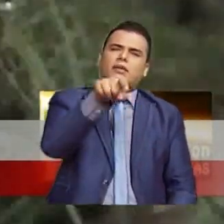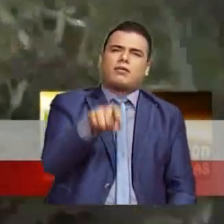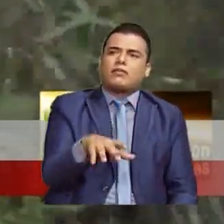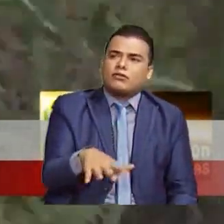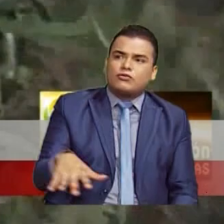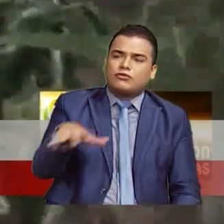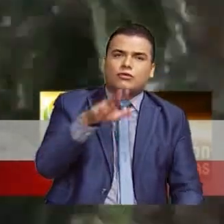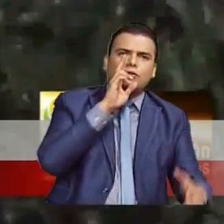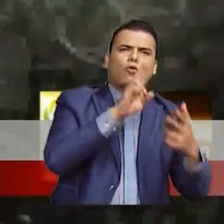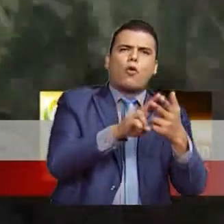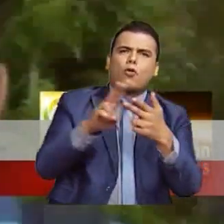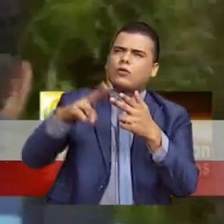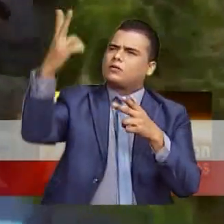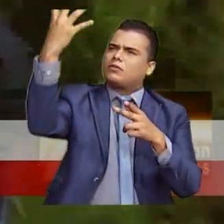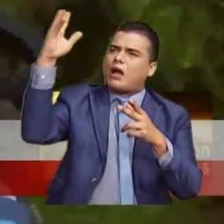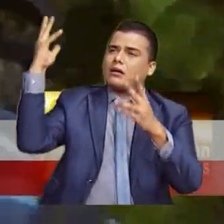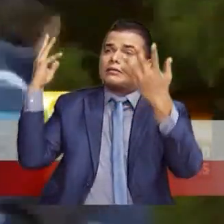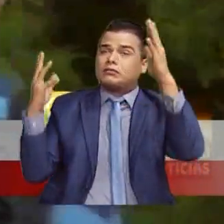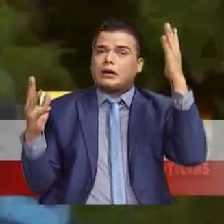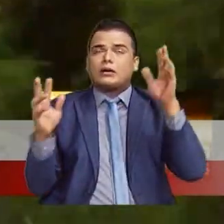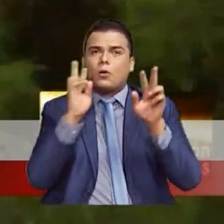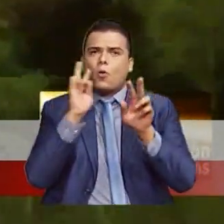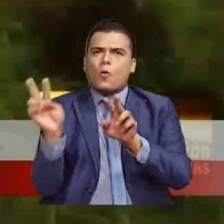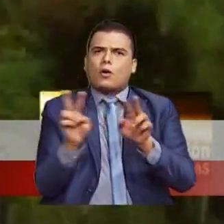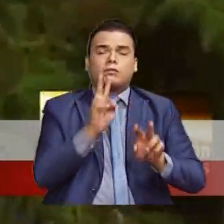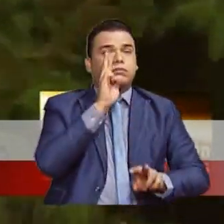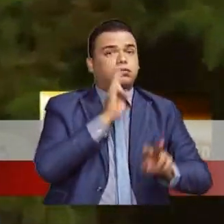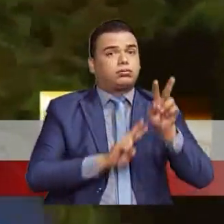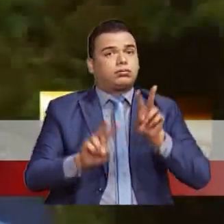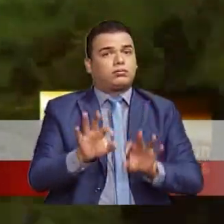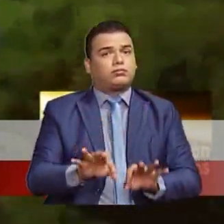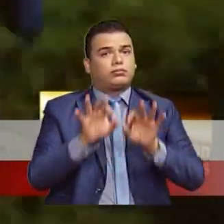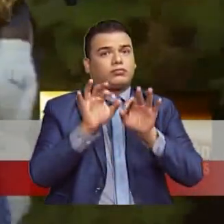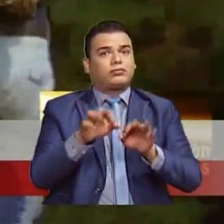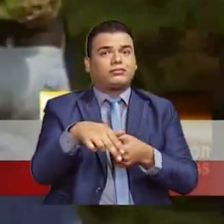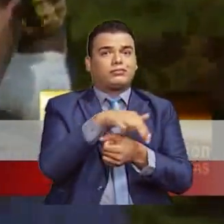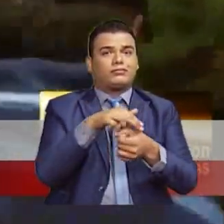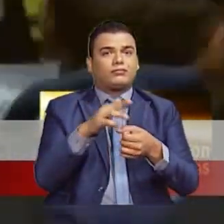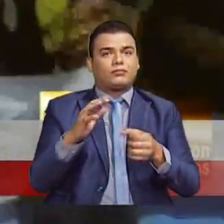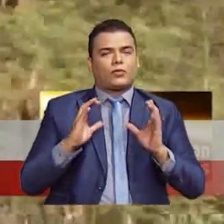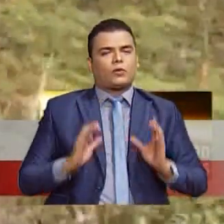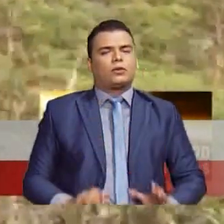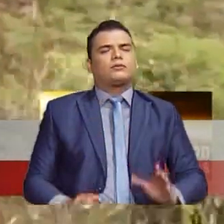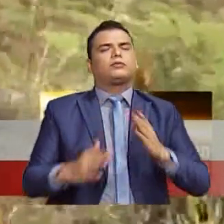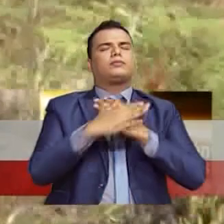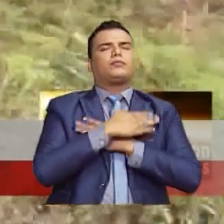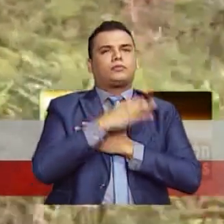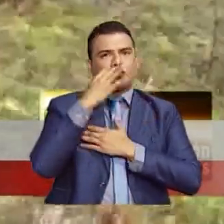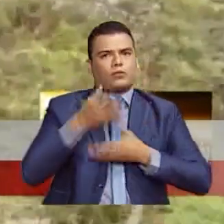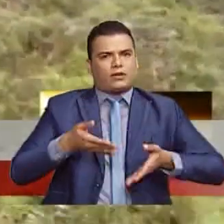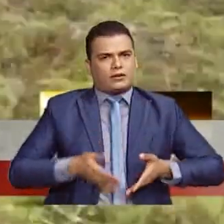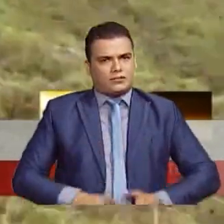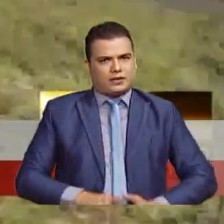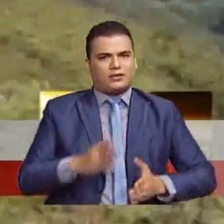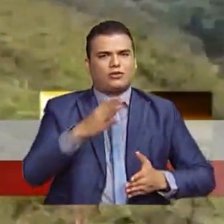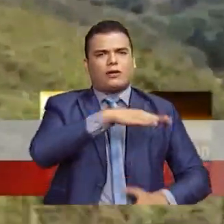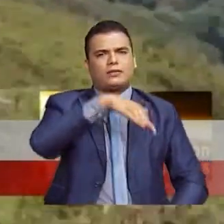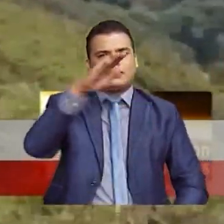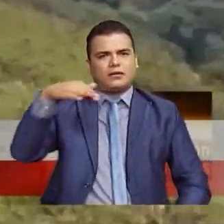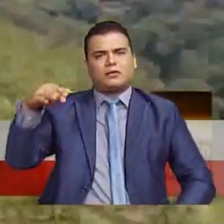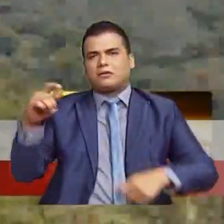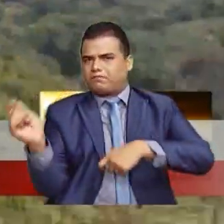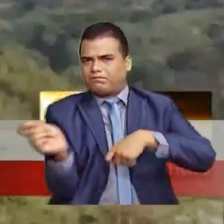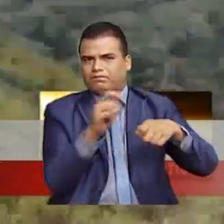conociendo los atractivos turísticos de la región el cuerpo del caminante oriundo de antioquia es trasladado a esta hora